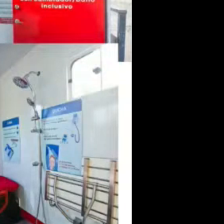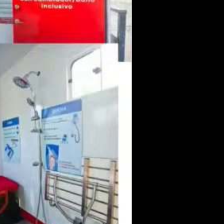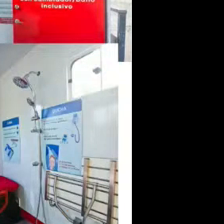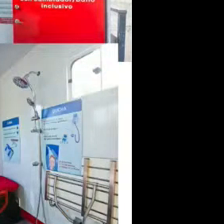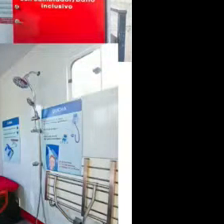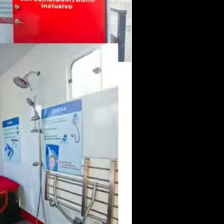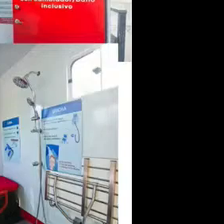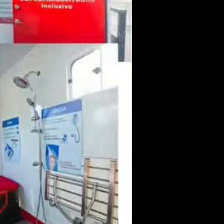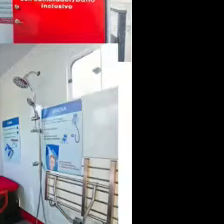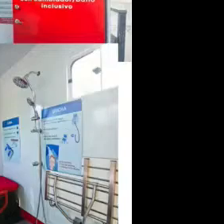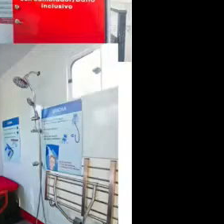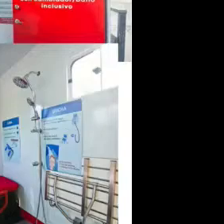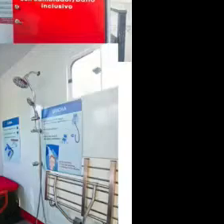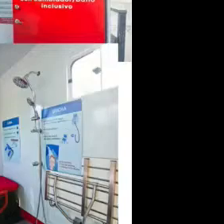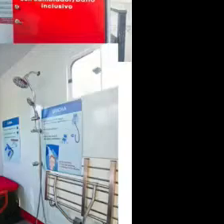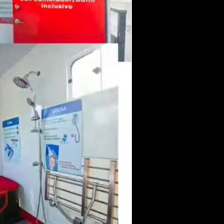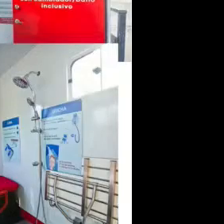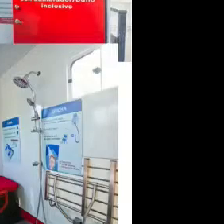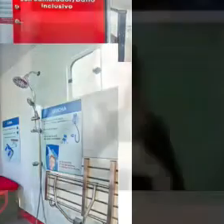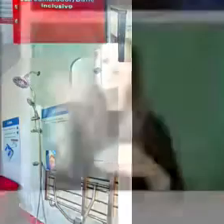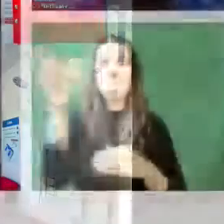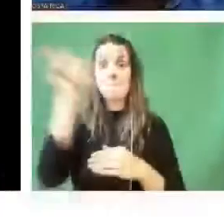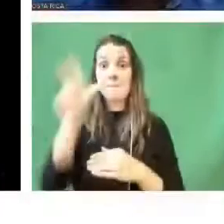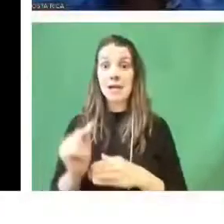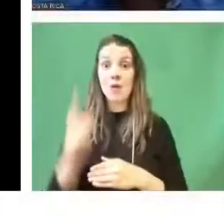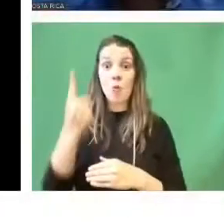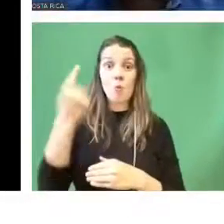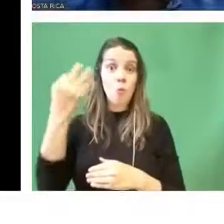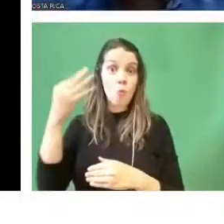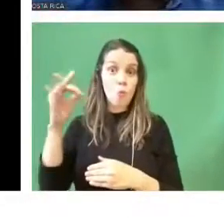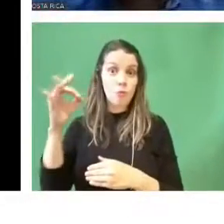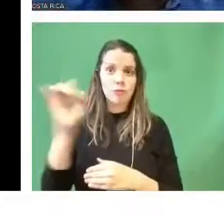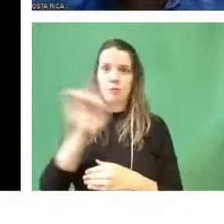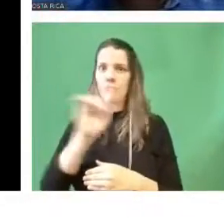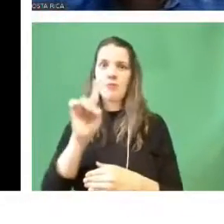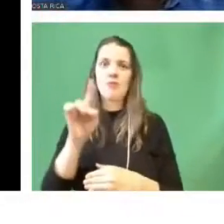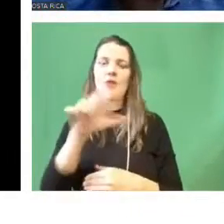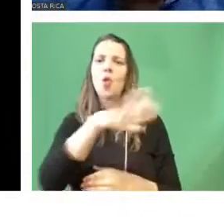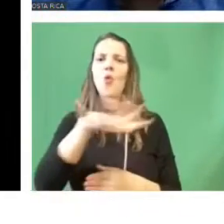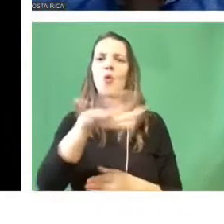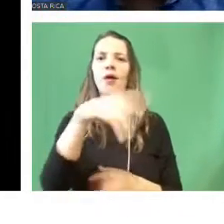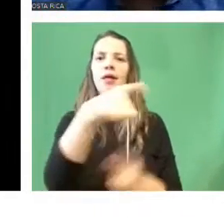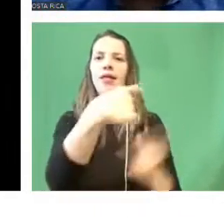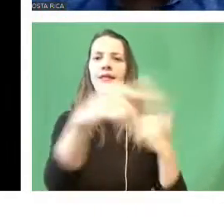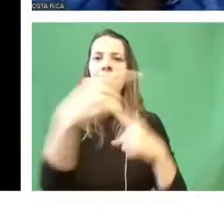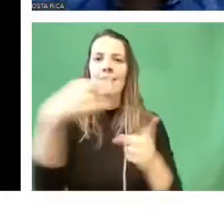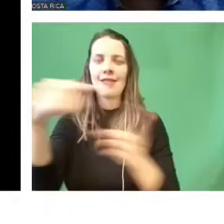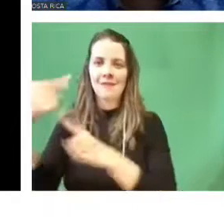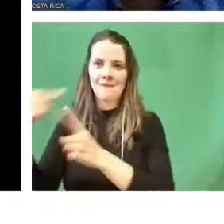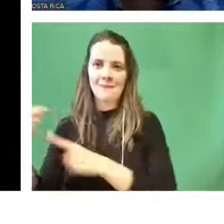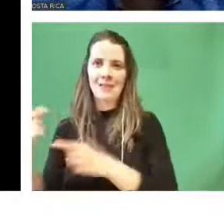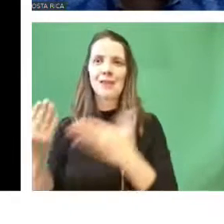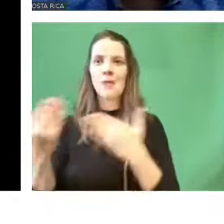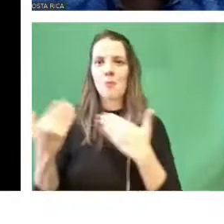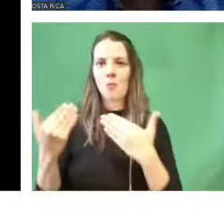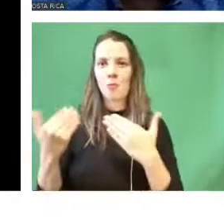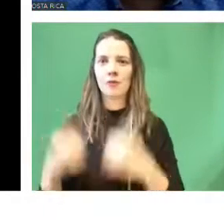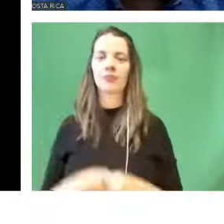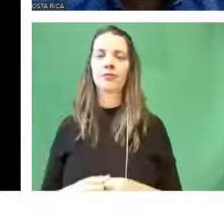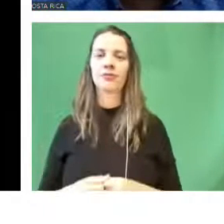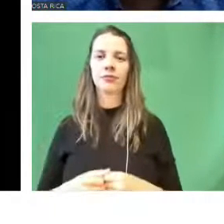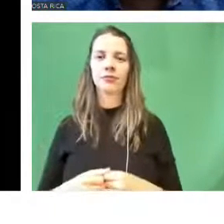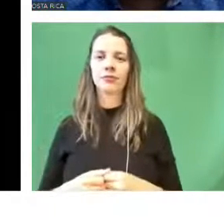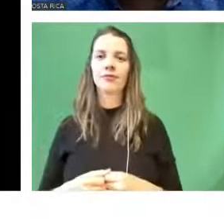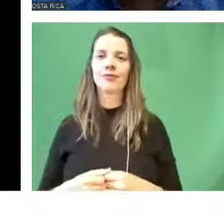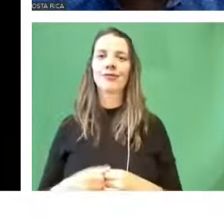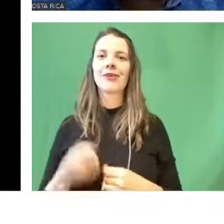ya hay dos camper y se está buscando la oportunidad de que hayan más de estos cambiadores inclusivos, porque además nos dimos cuenta que sirve